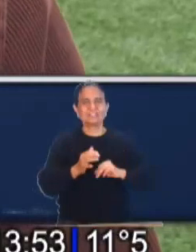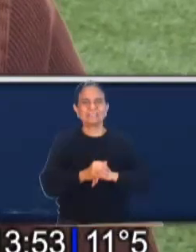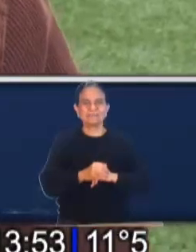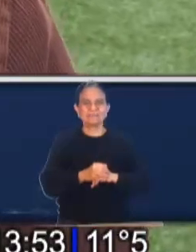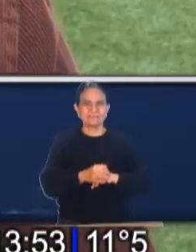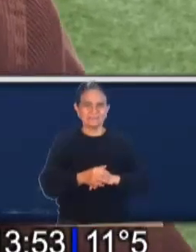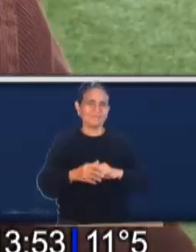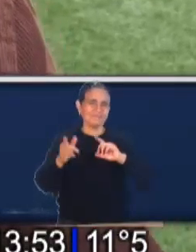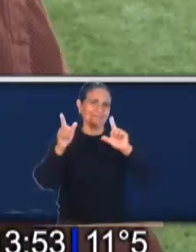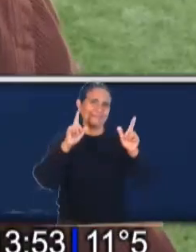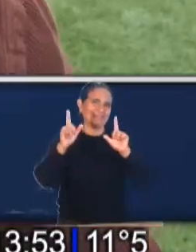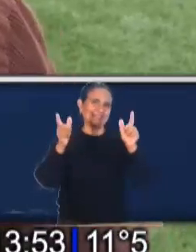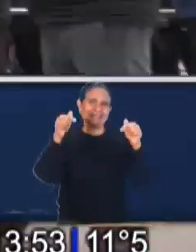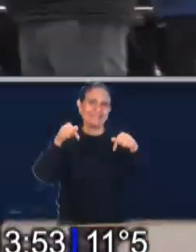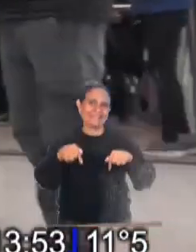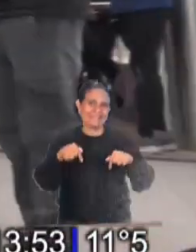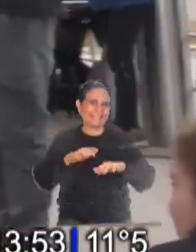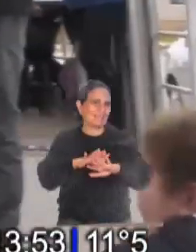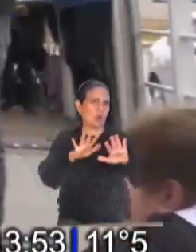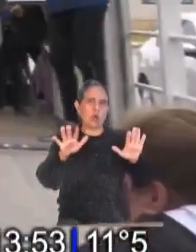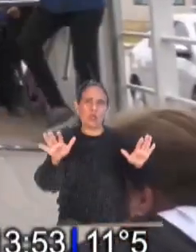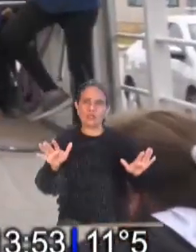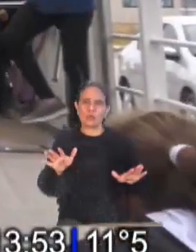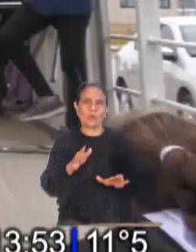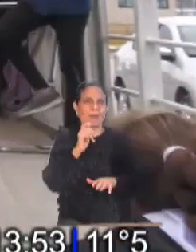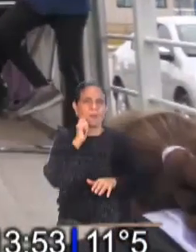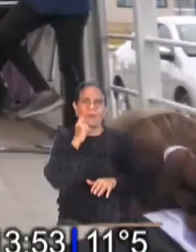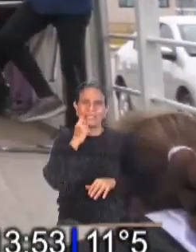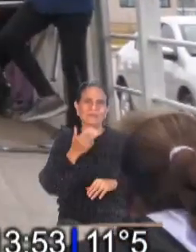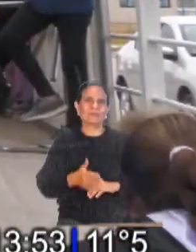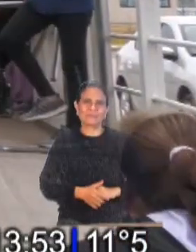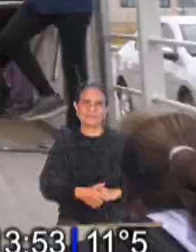en todo este lugar, la vida deportiva.